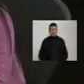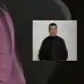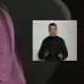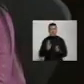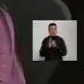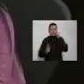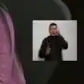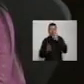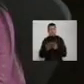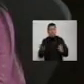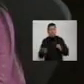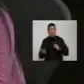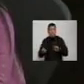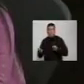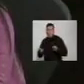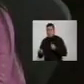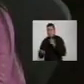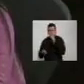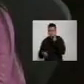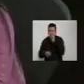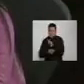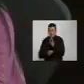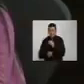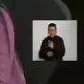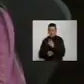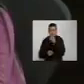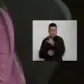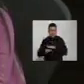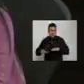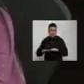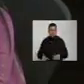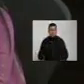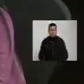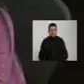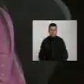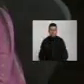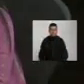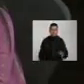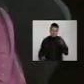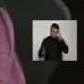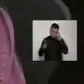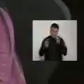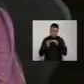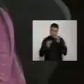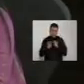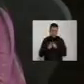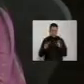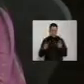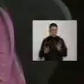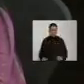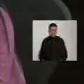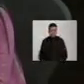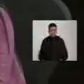que el gobierno no tiene el control y no ejerce la vigilancia adecuada a estas zonas. Este acuerdo debe ir más